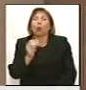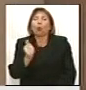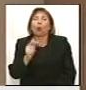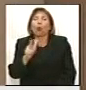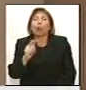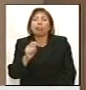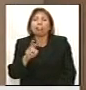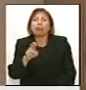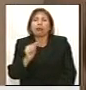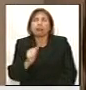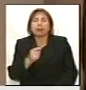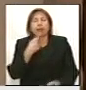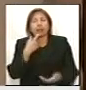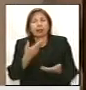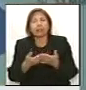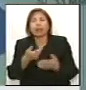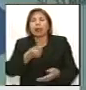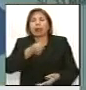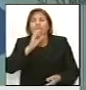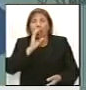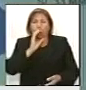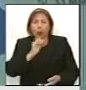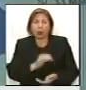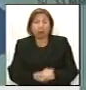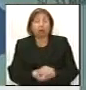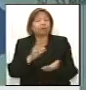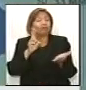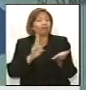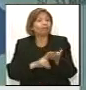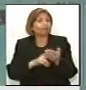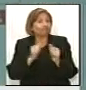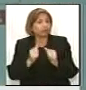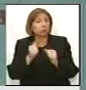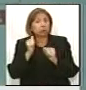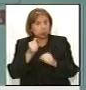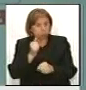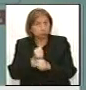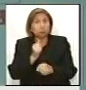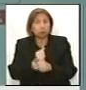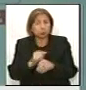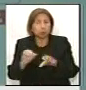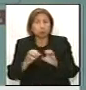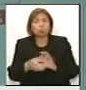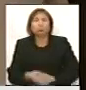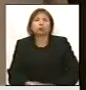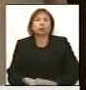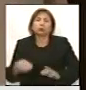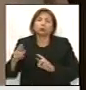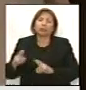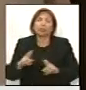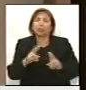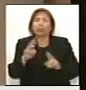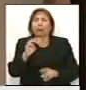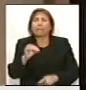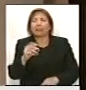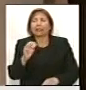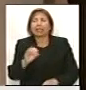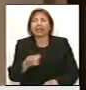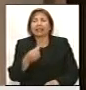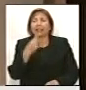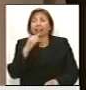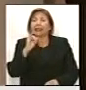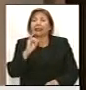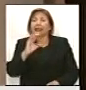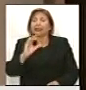de la Autoridad Nacional del Agua, quien aseguró que se vienen llevando a cabo trabajos en los ríos Matagente e Ica.